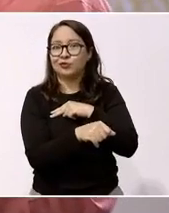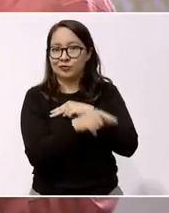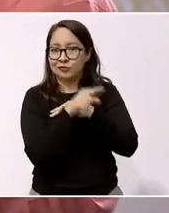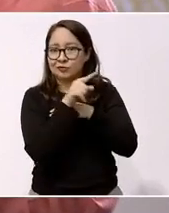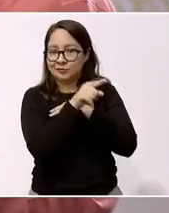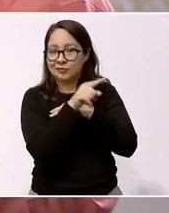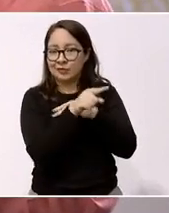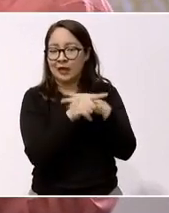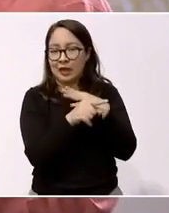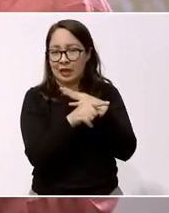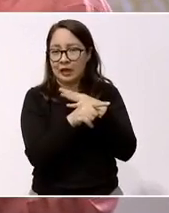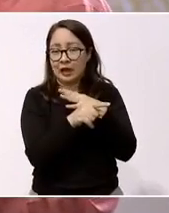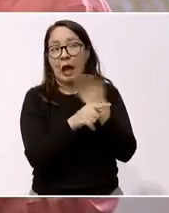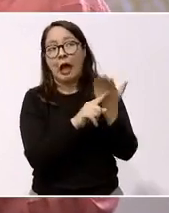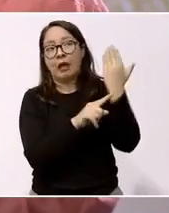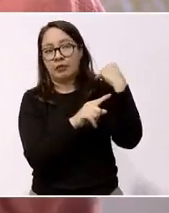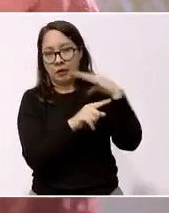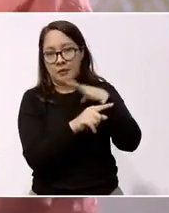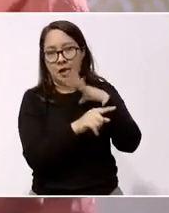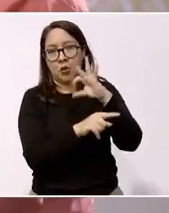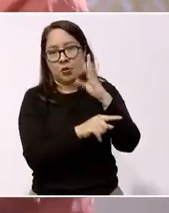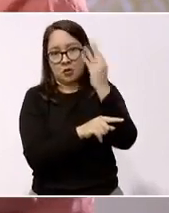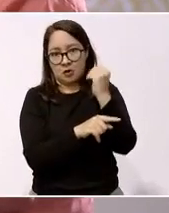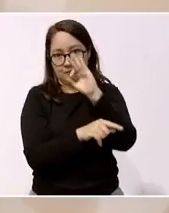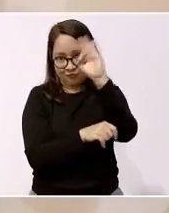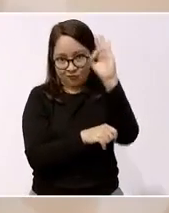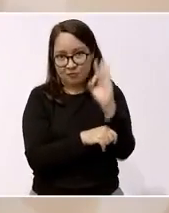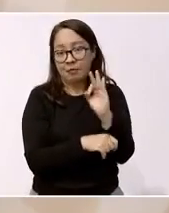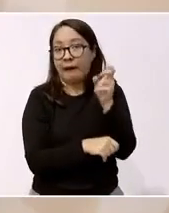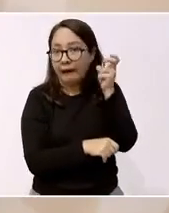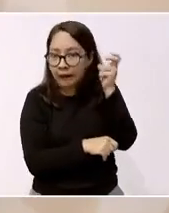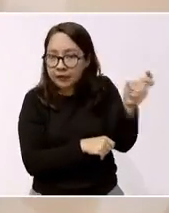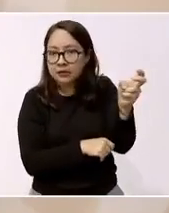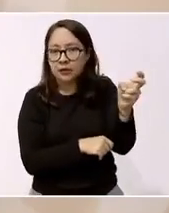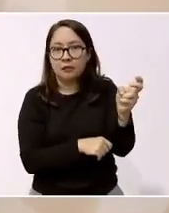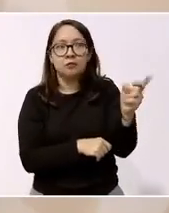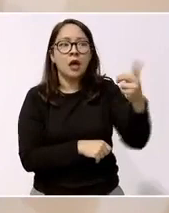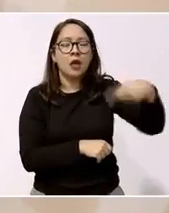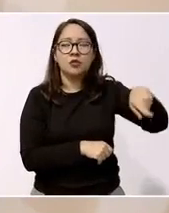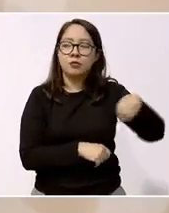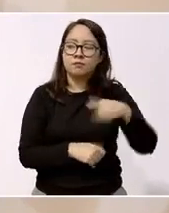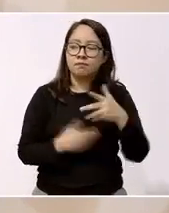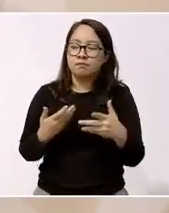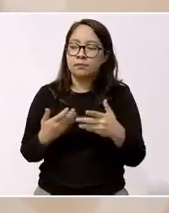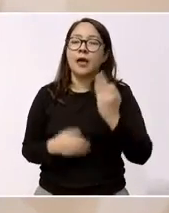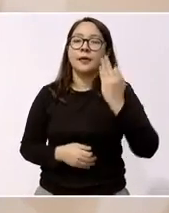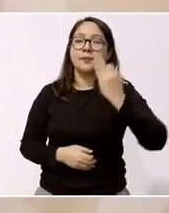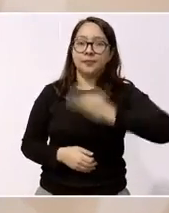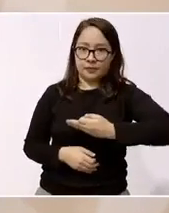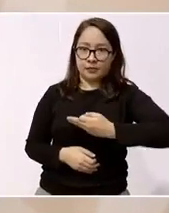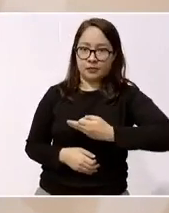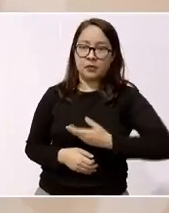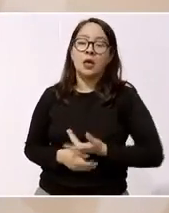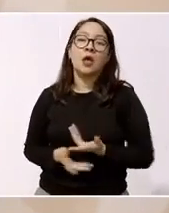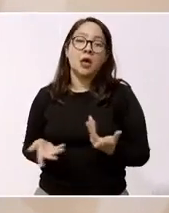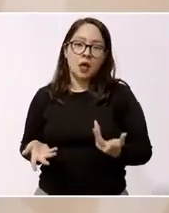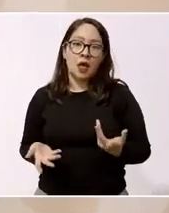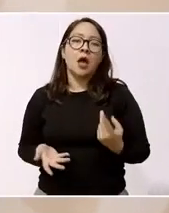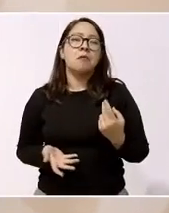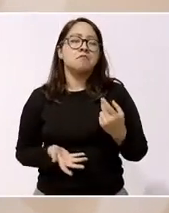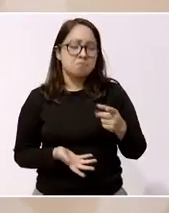teníamos el 49%. Aceptaron y